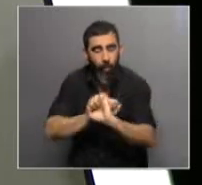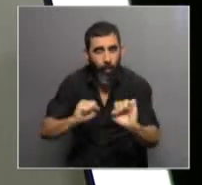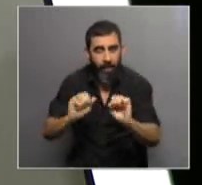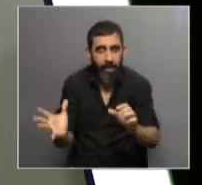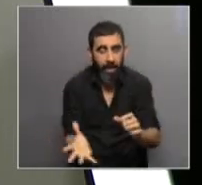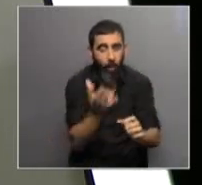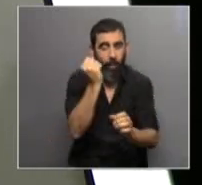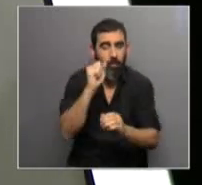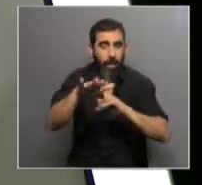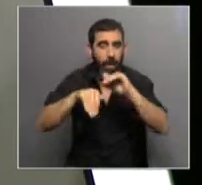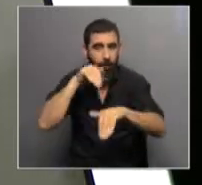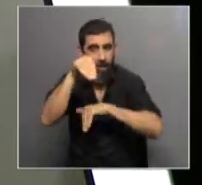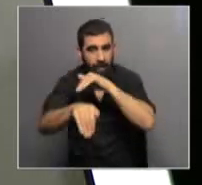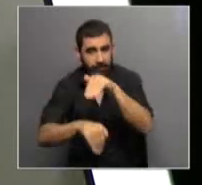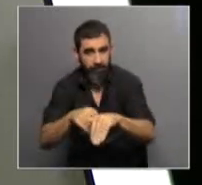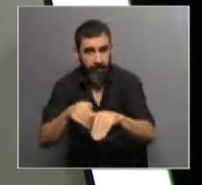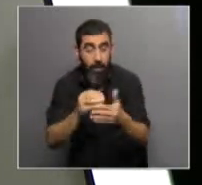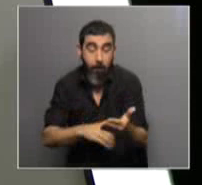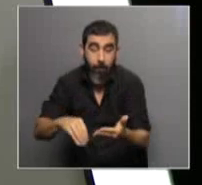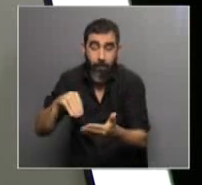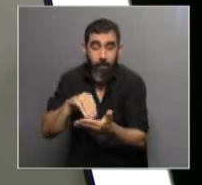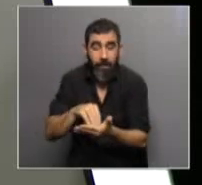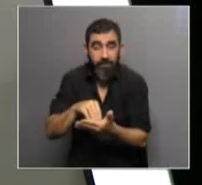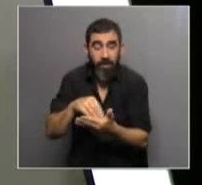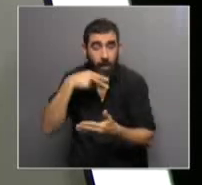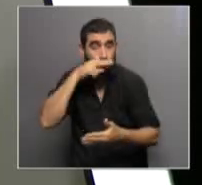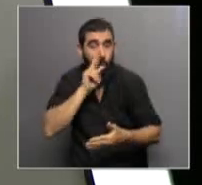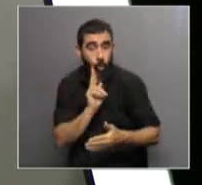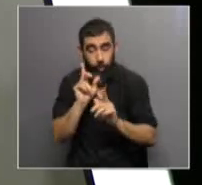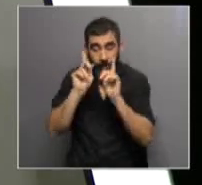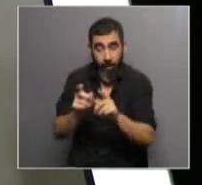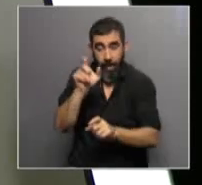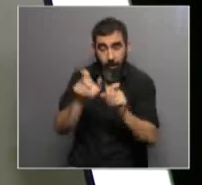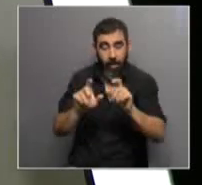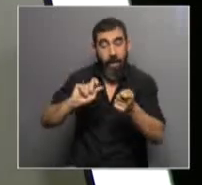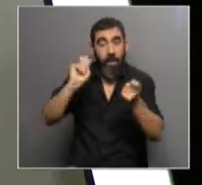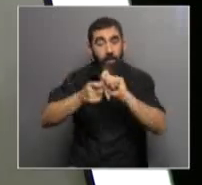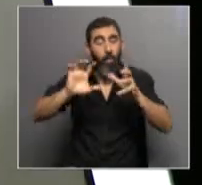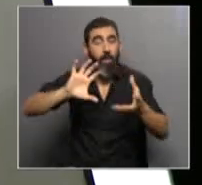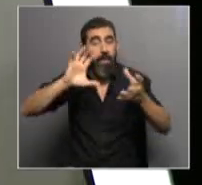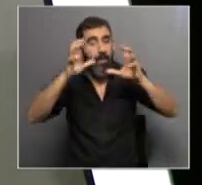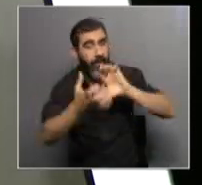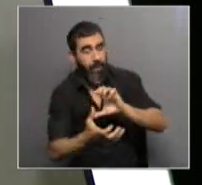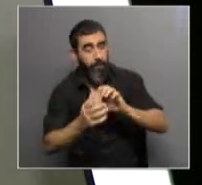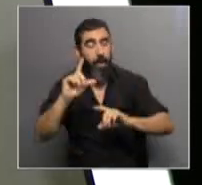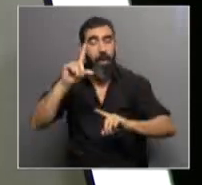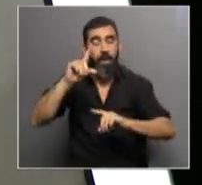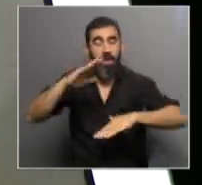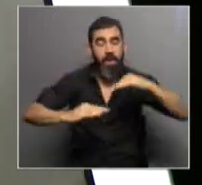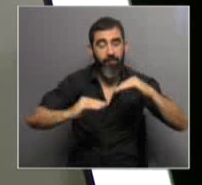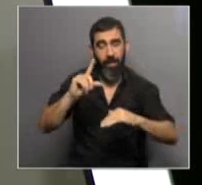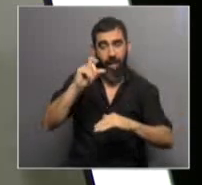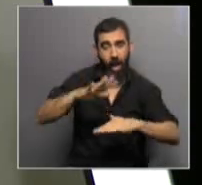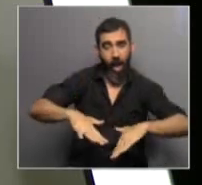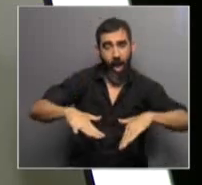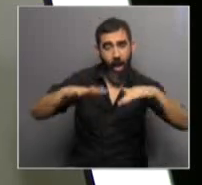recuperación de nuestras plantas sumamos a nuestra conducta el efecto del cambio global del aumento del nivel de las aguas de las